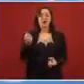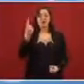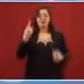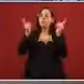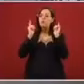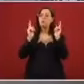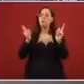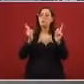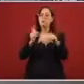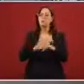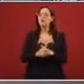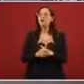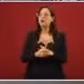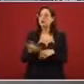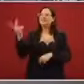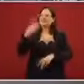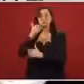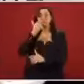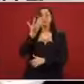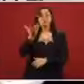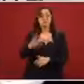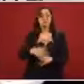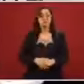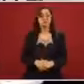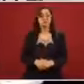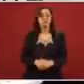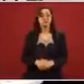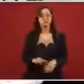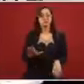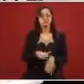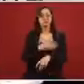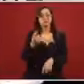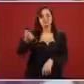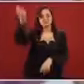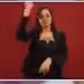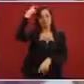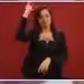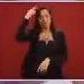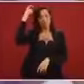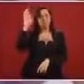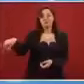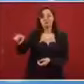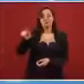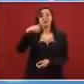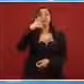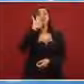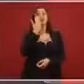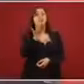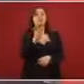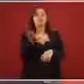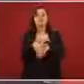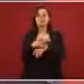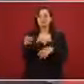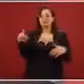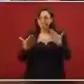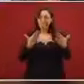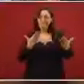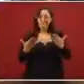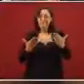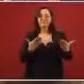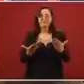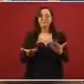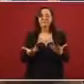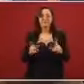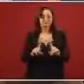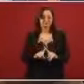que nos fuese mal por cuestiones ideológicas, porque ya no pueden robar.